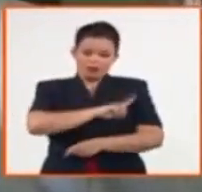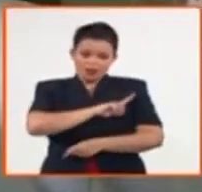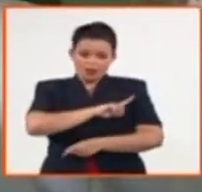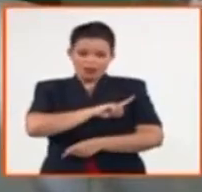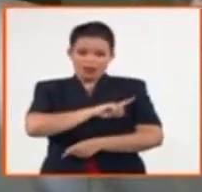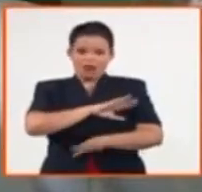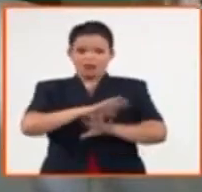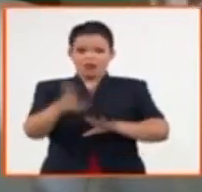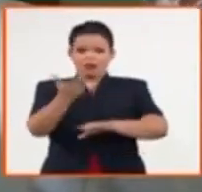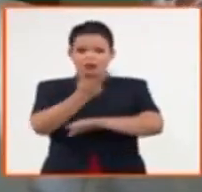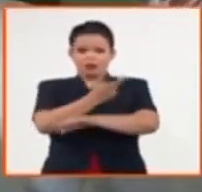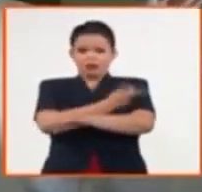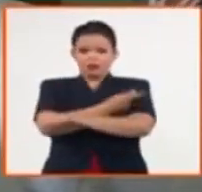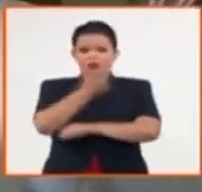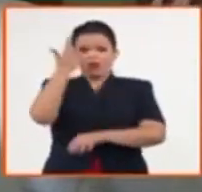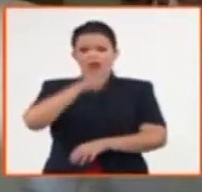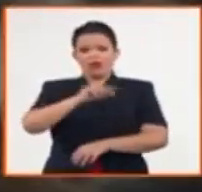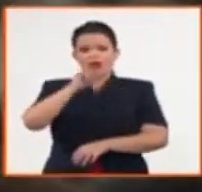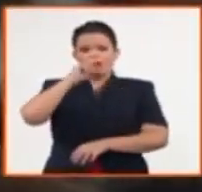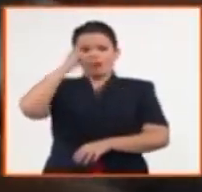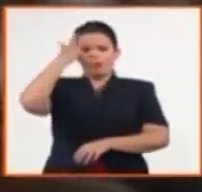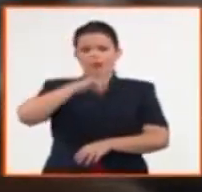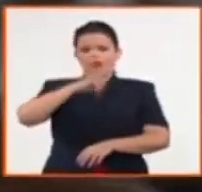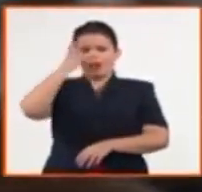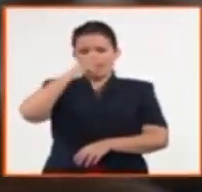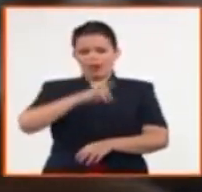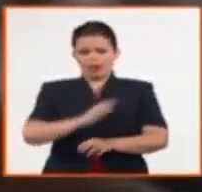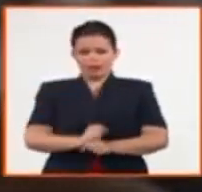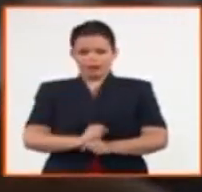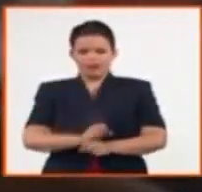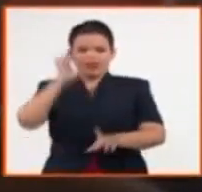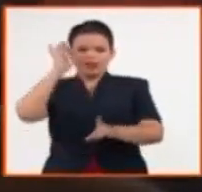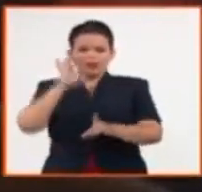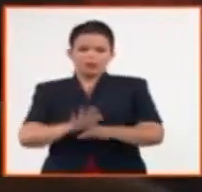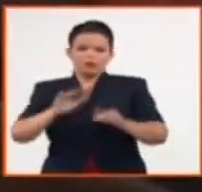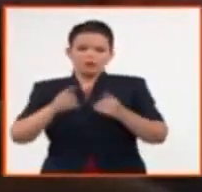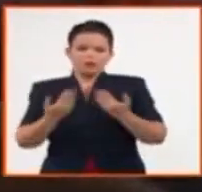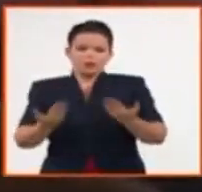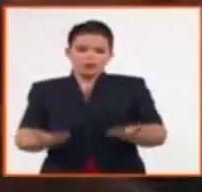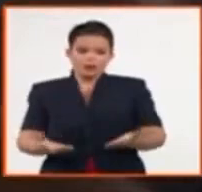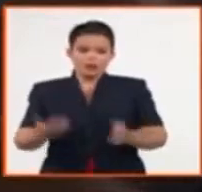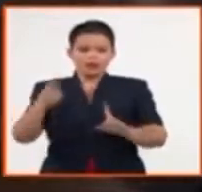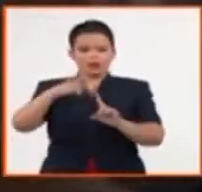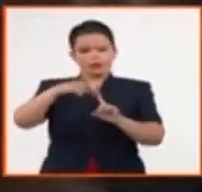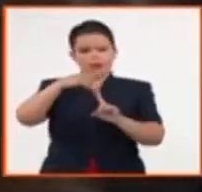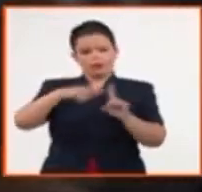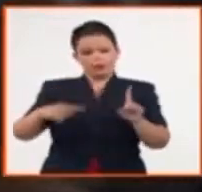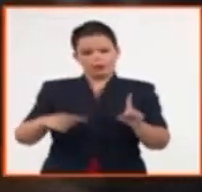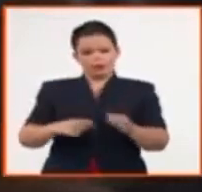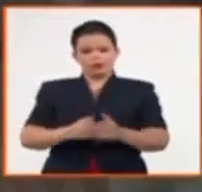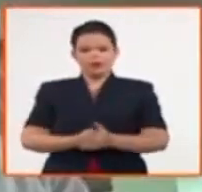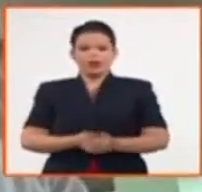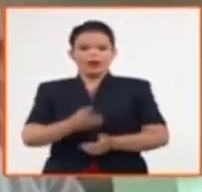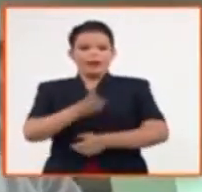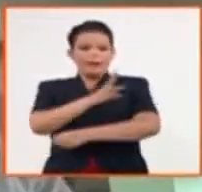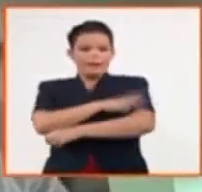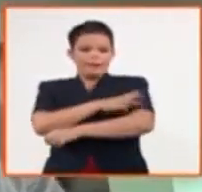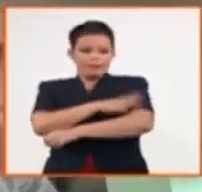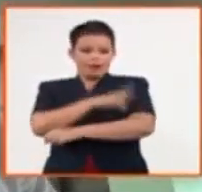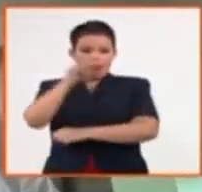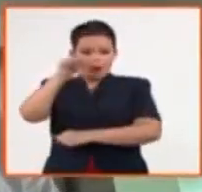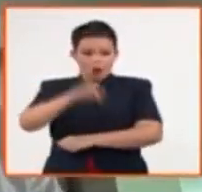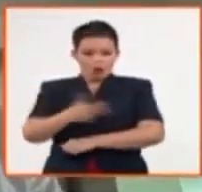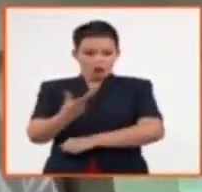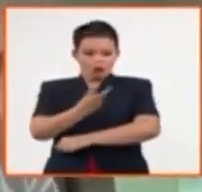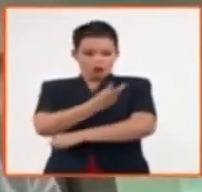de los grados terminales del preuniversitario. En el día de hoy nos encontramos vacunando Soberano 02 a los